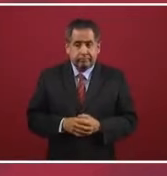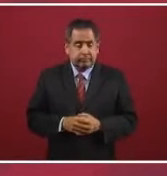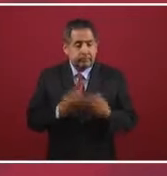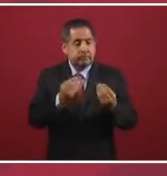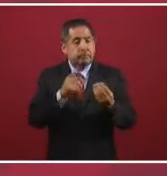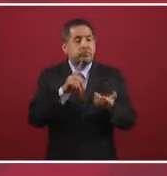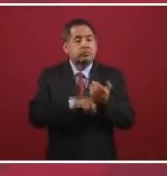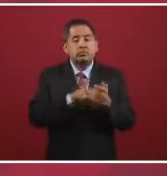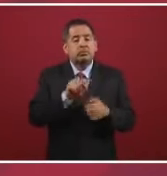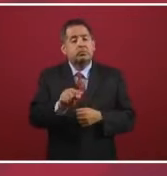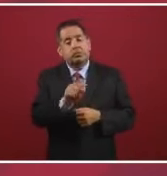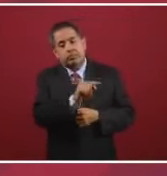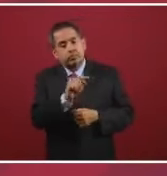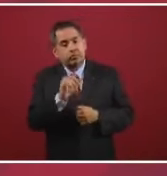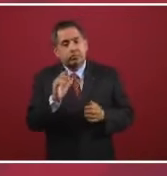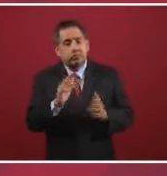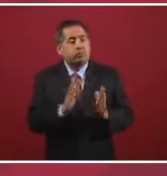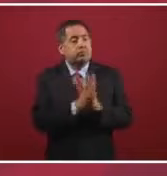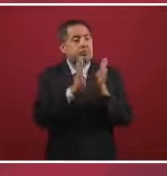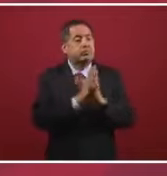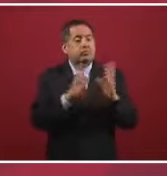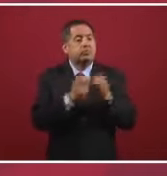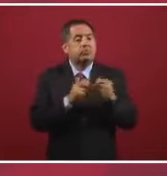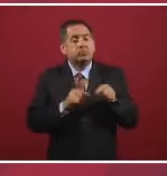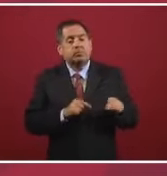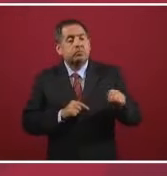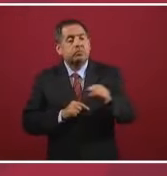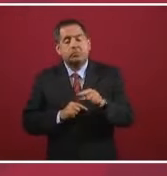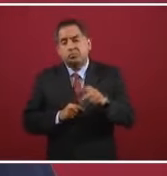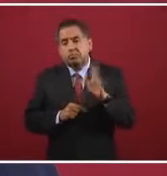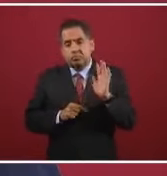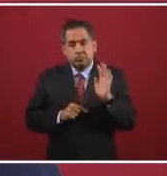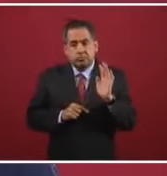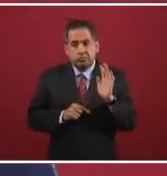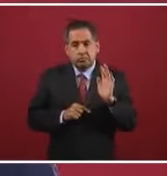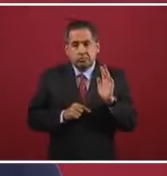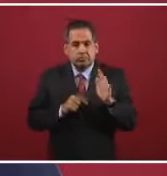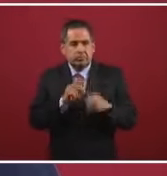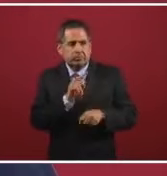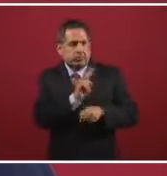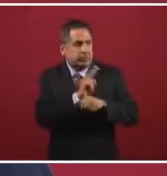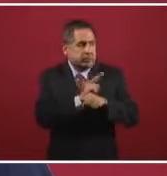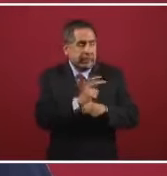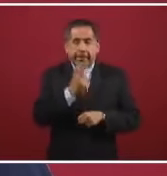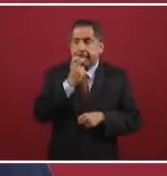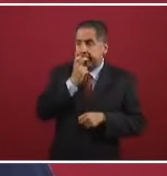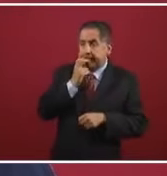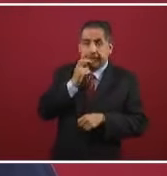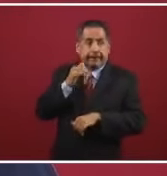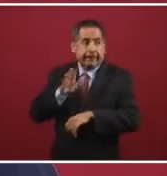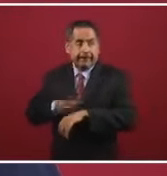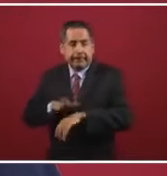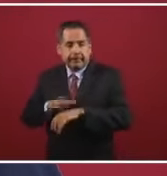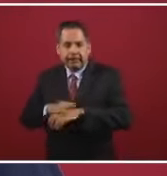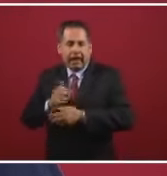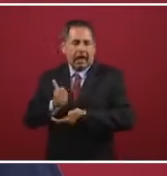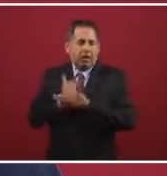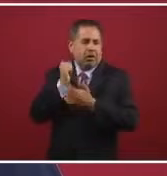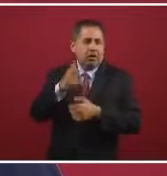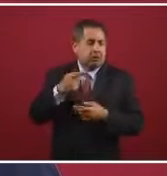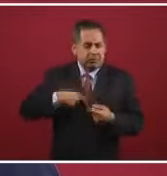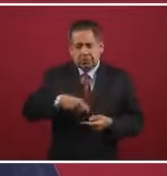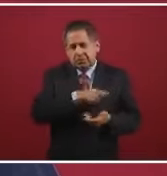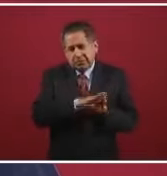muchos de los que participan en estos actos, vigilantes, gente